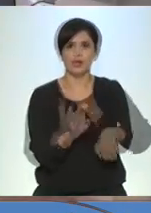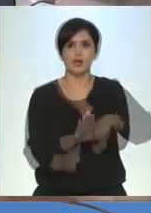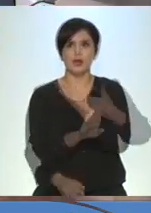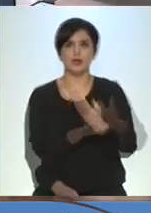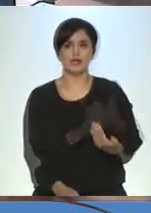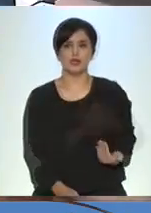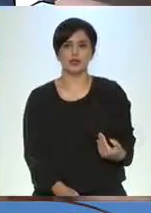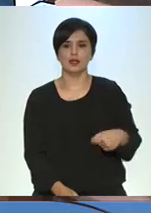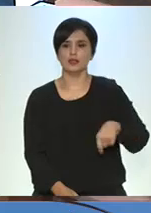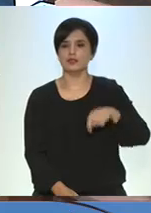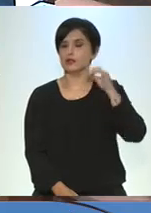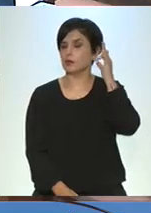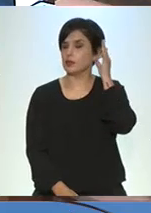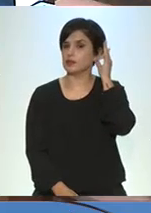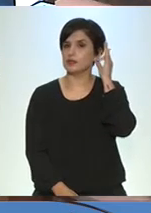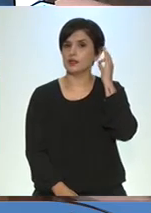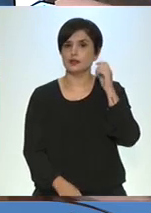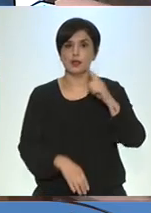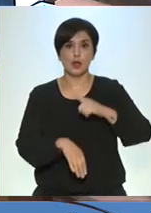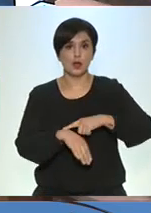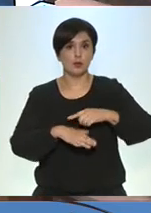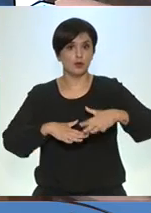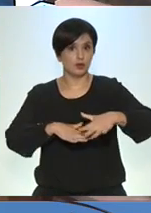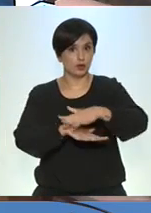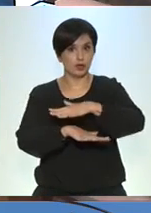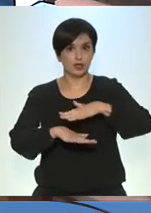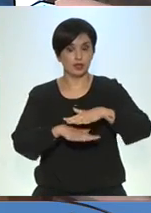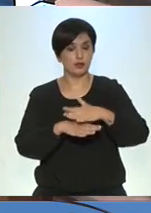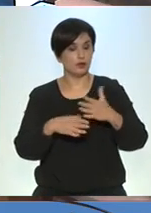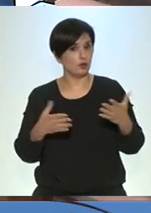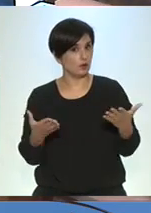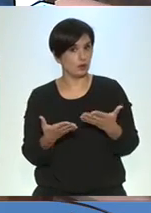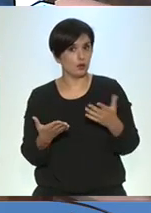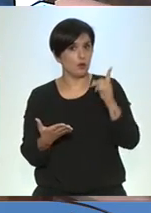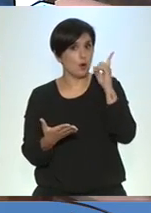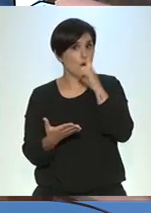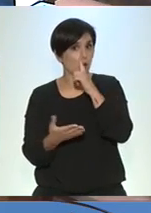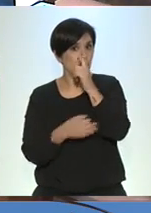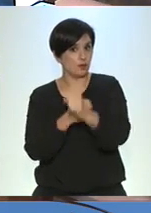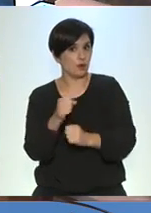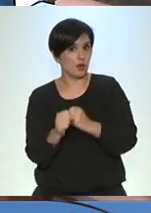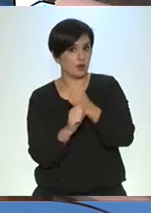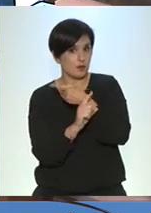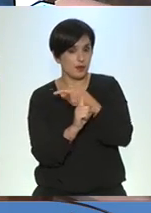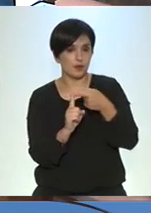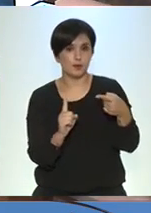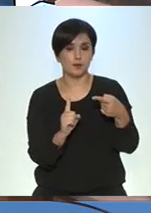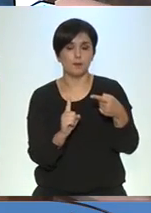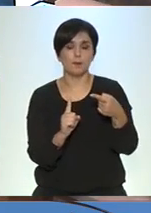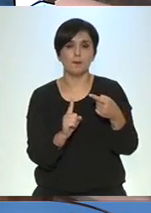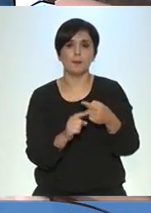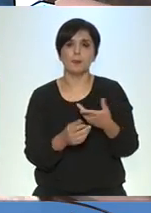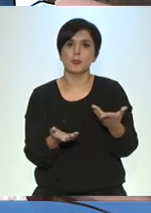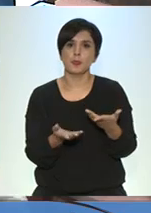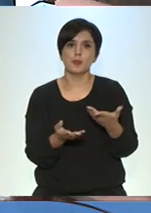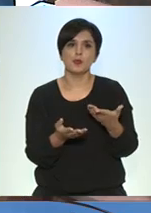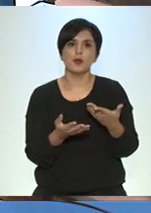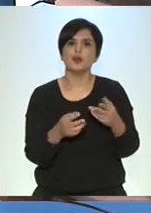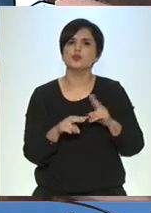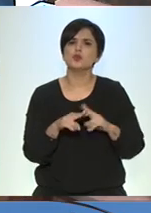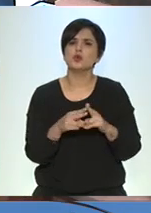corrupción. En los momentos de crisis como la que hemos vivido en el último año y medio, ellas deben